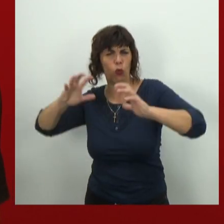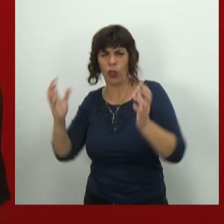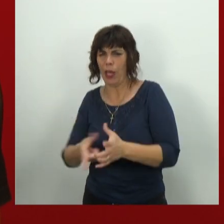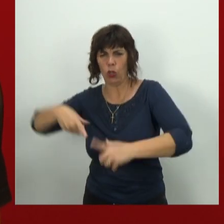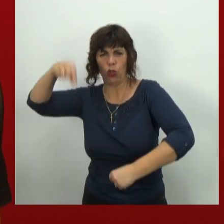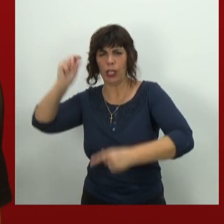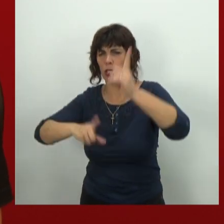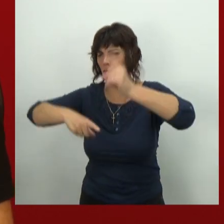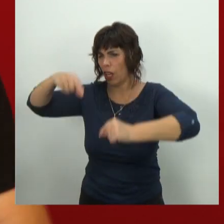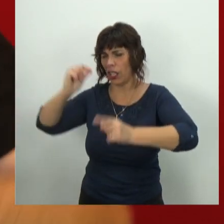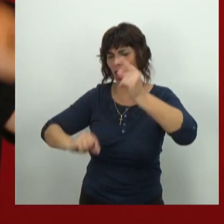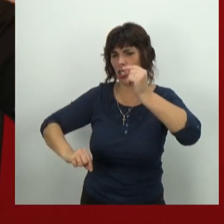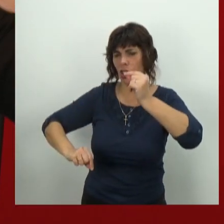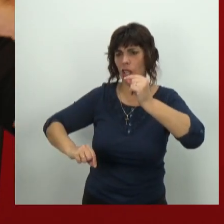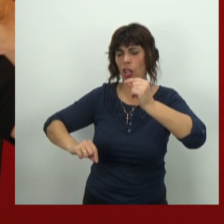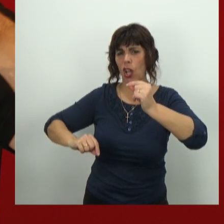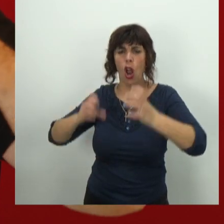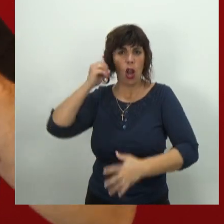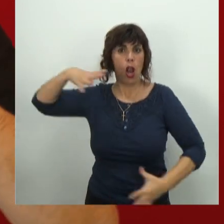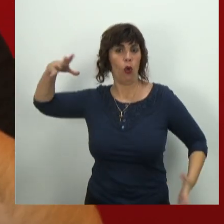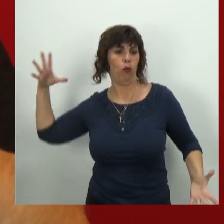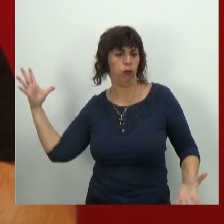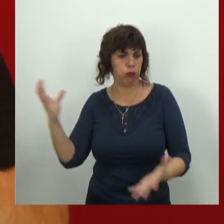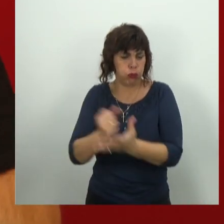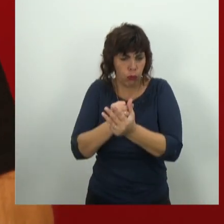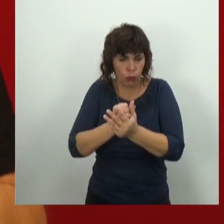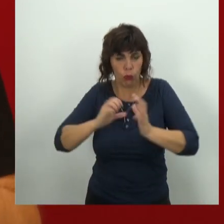galaxias, y lo comprimió